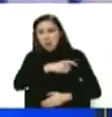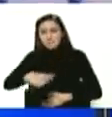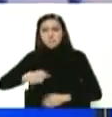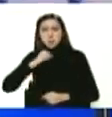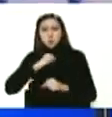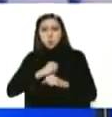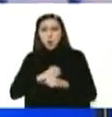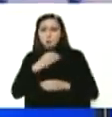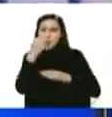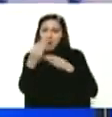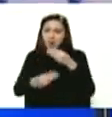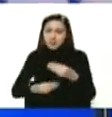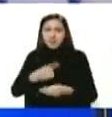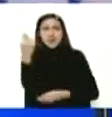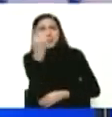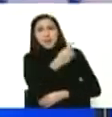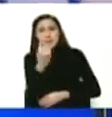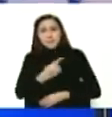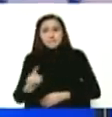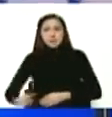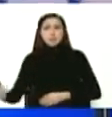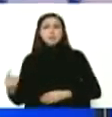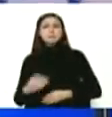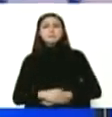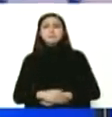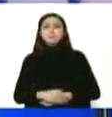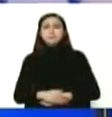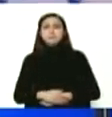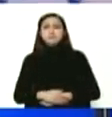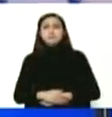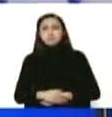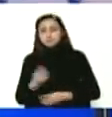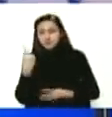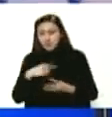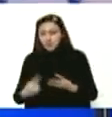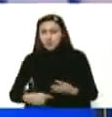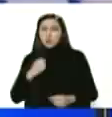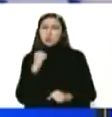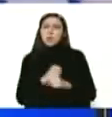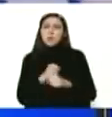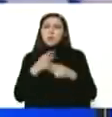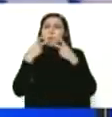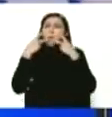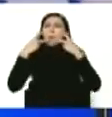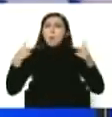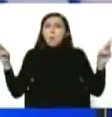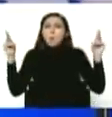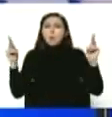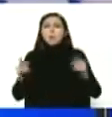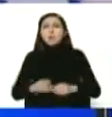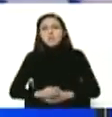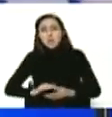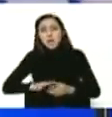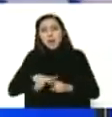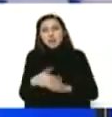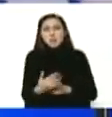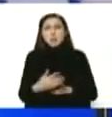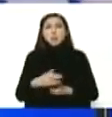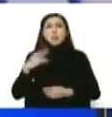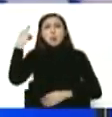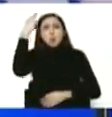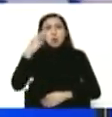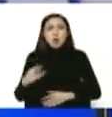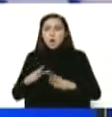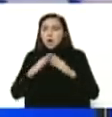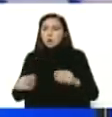para hacer el mapa de la gestión pública y de la situación real de